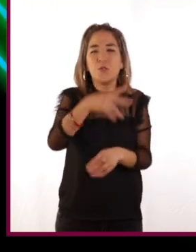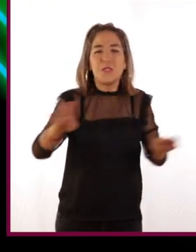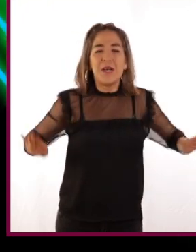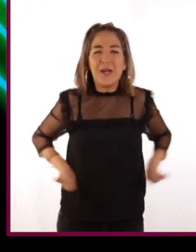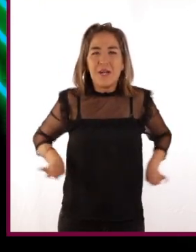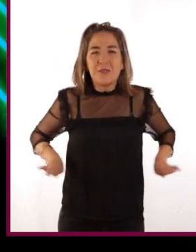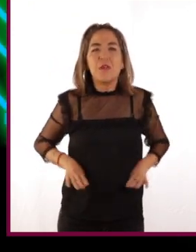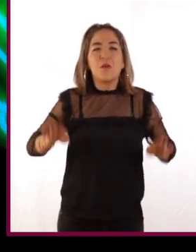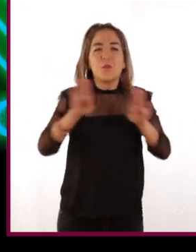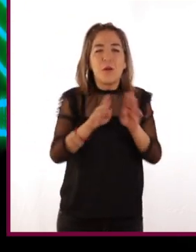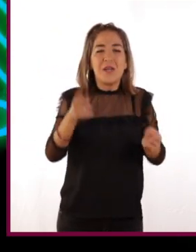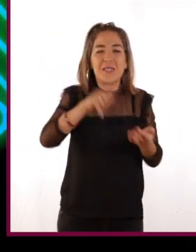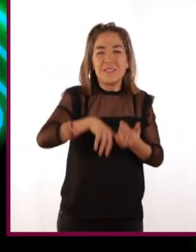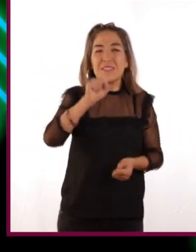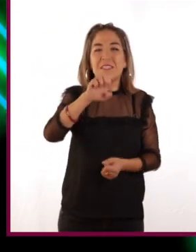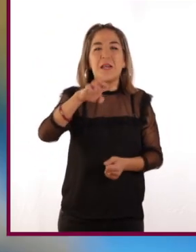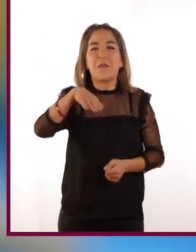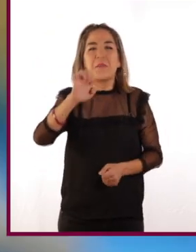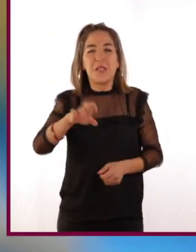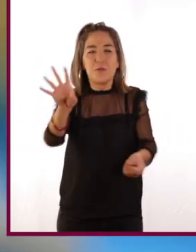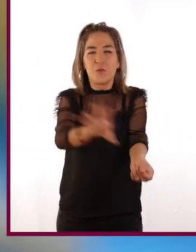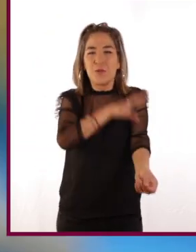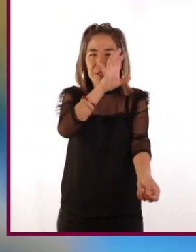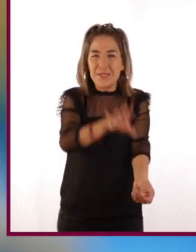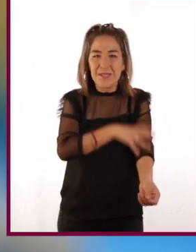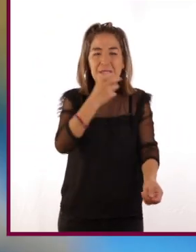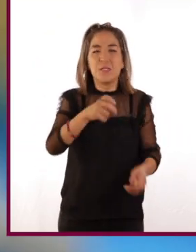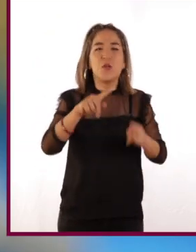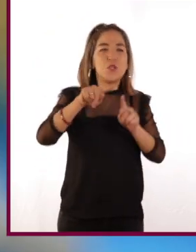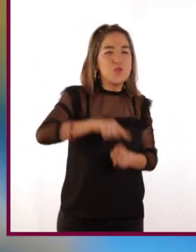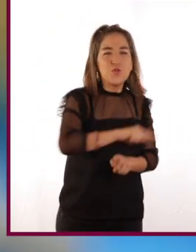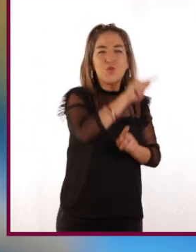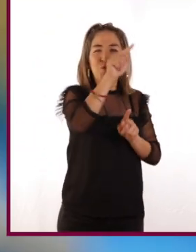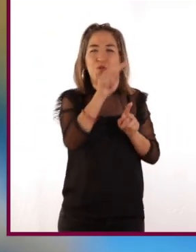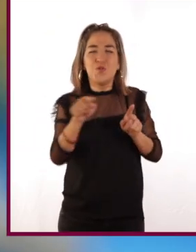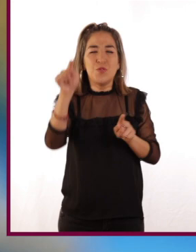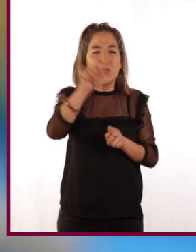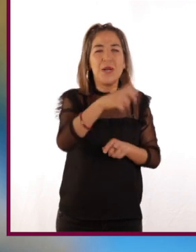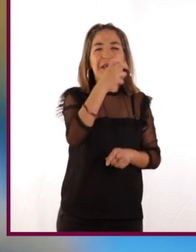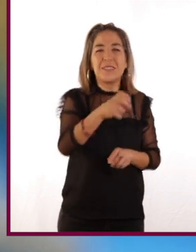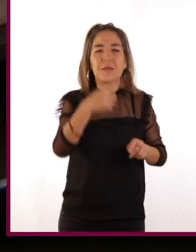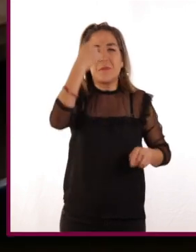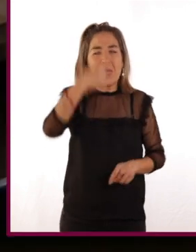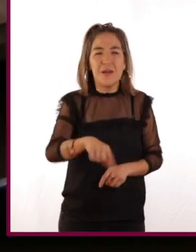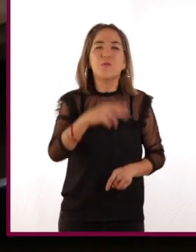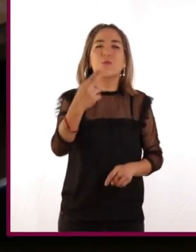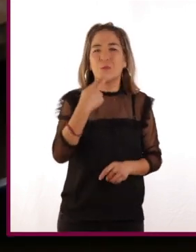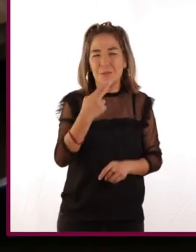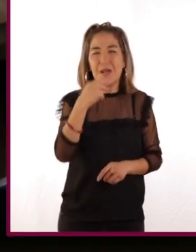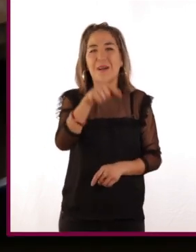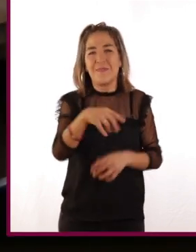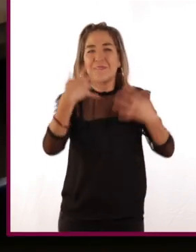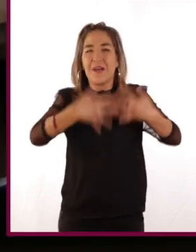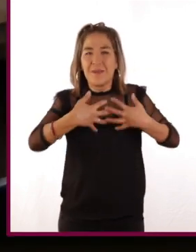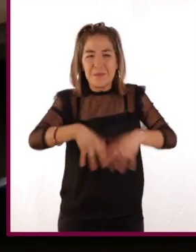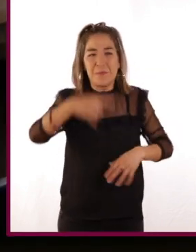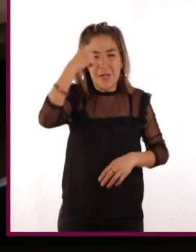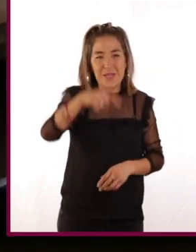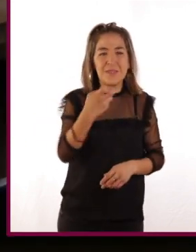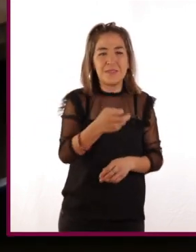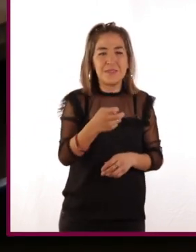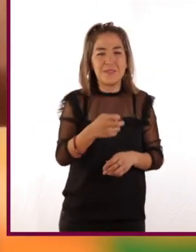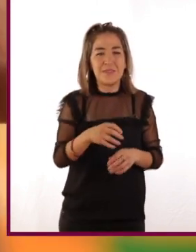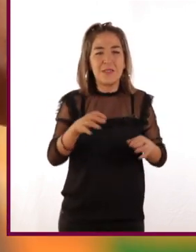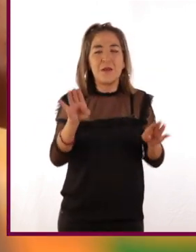sus características como conductores y semiconductores de la electricidad los hacen candidatos perfectos para usarlos en